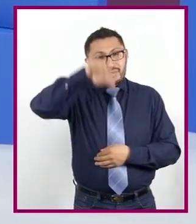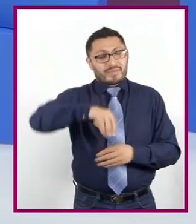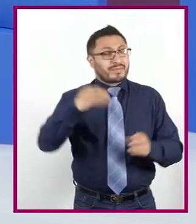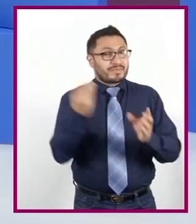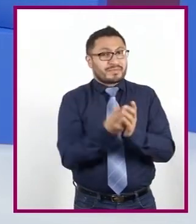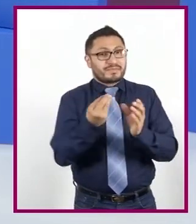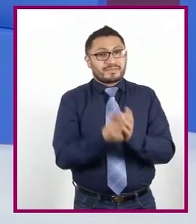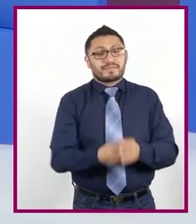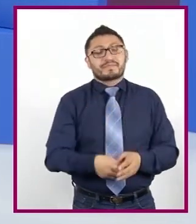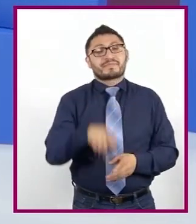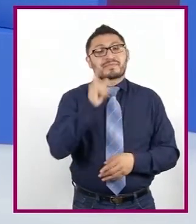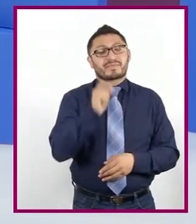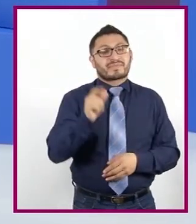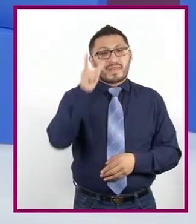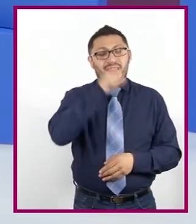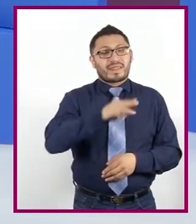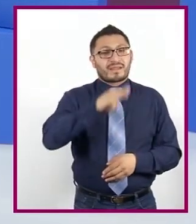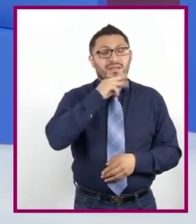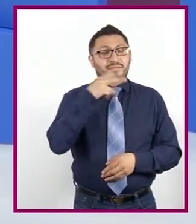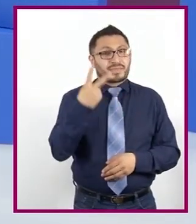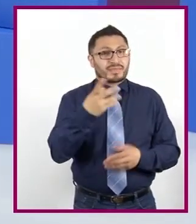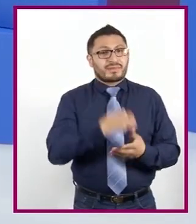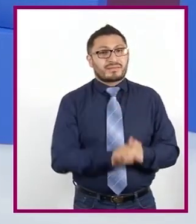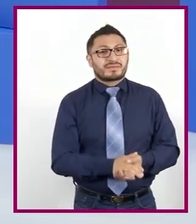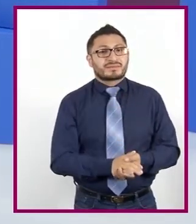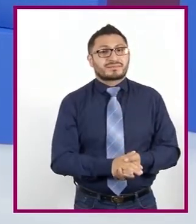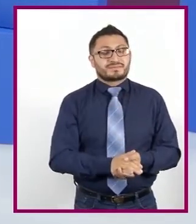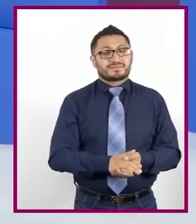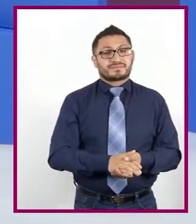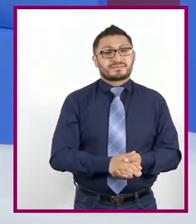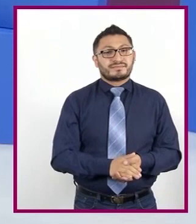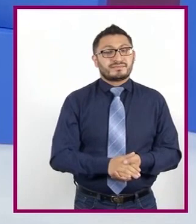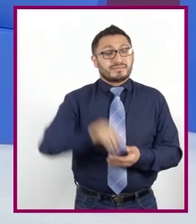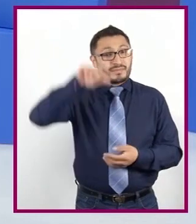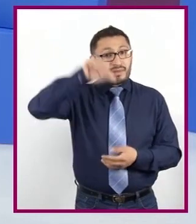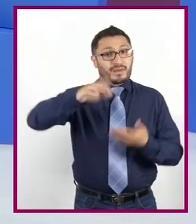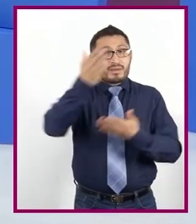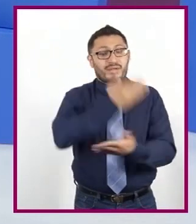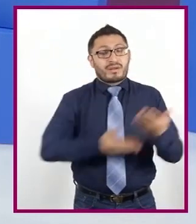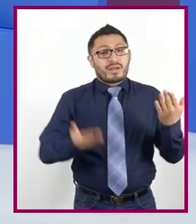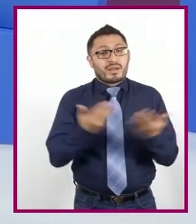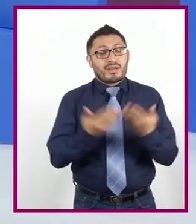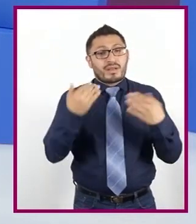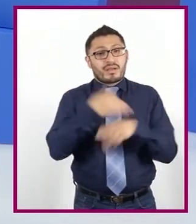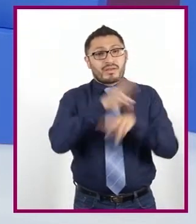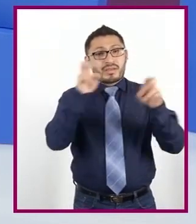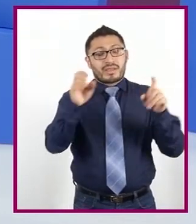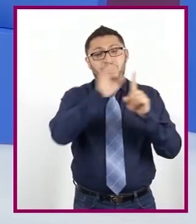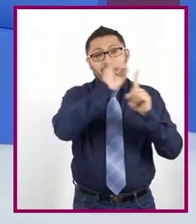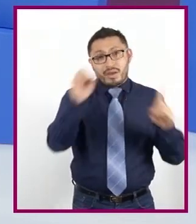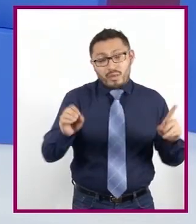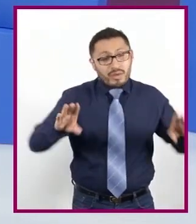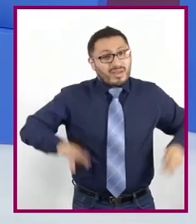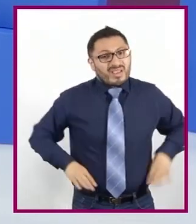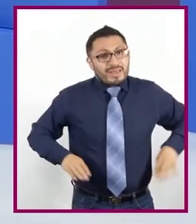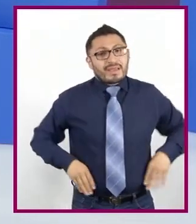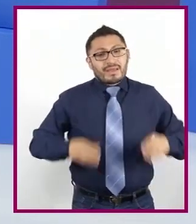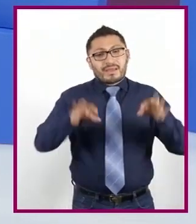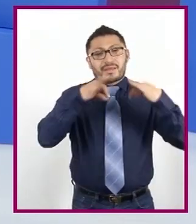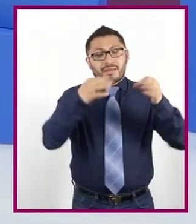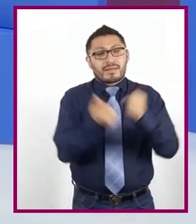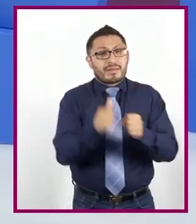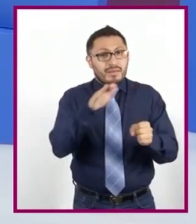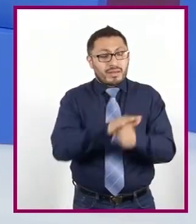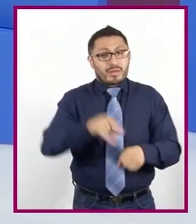sesión de Lengua Materna 2, en la que hemos compartido sobre la estructura de los documentos administrativos.